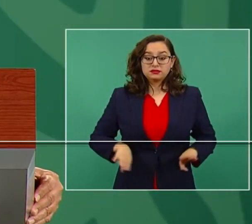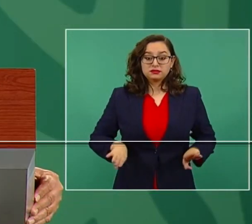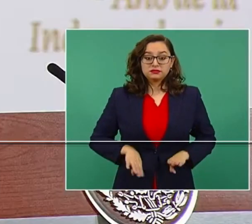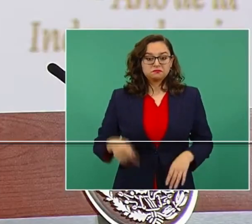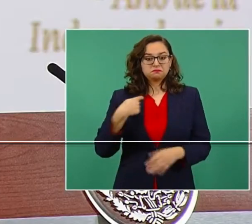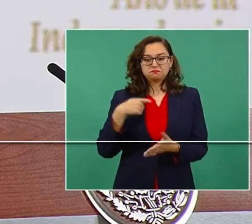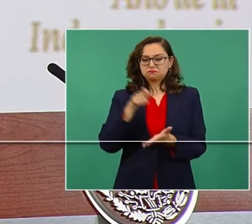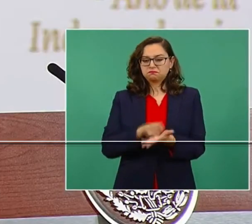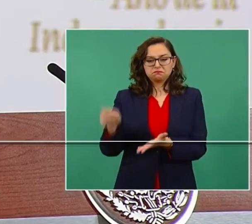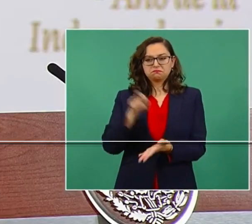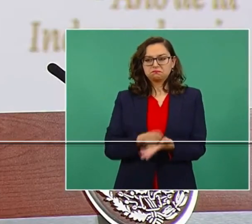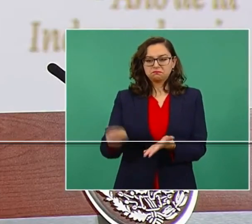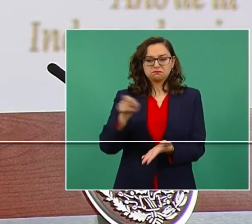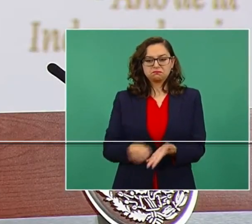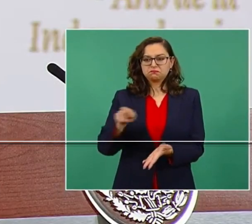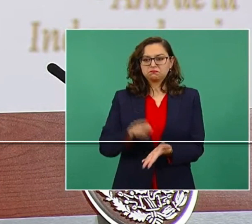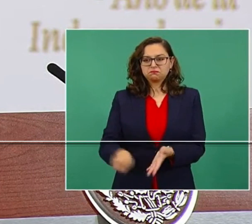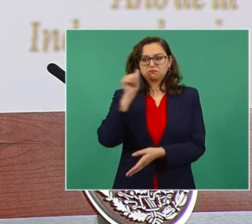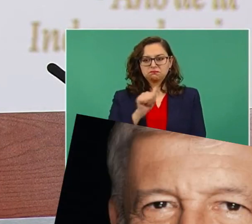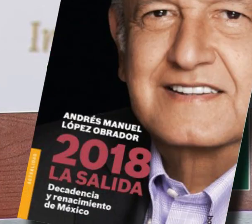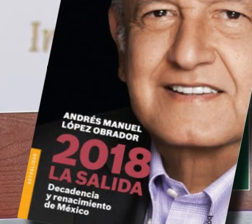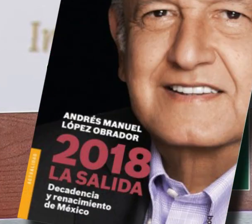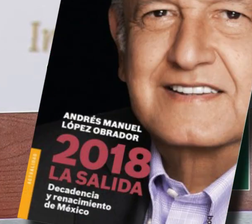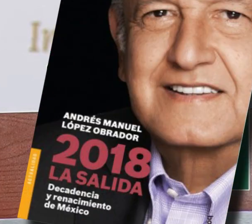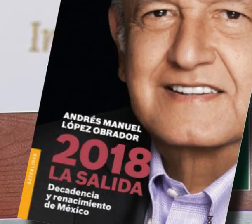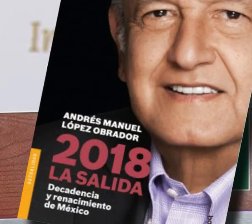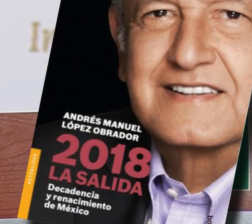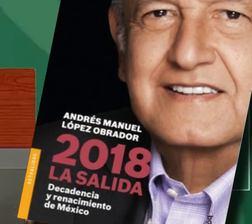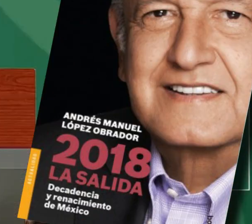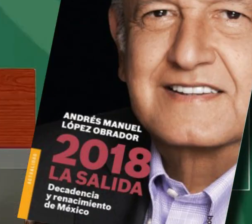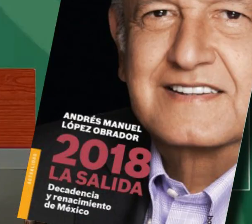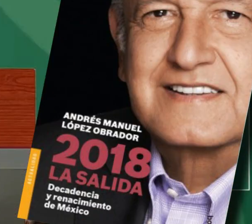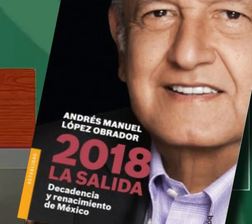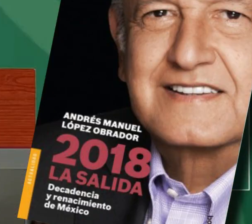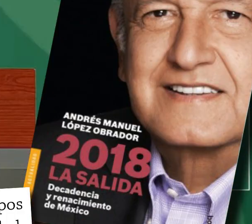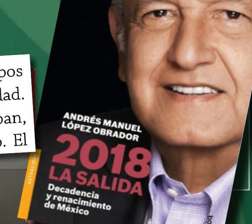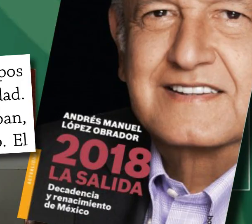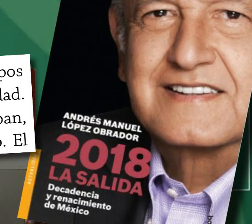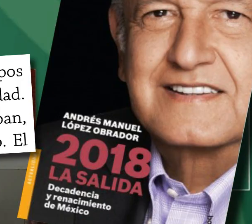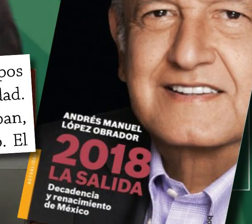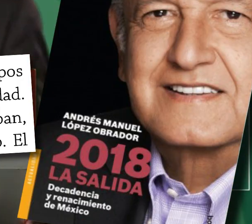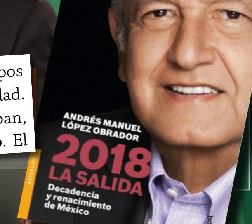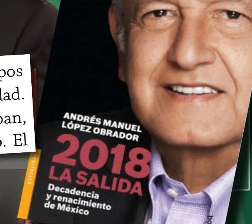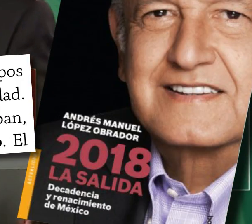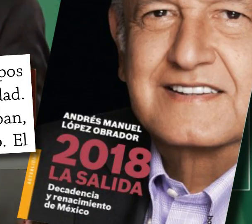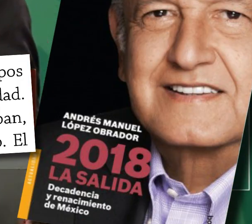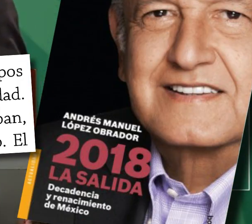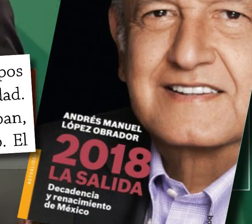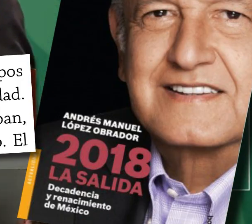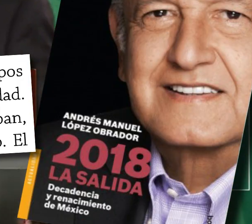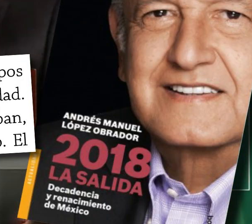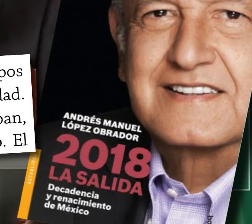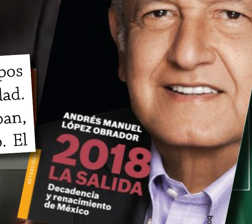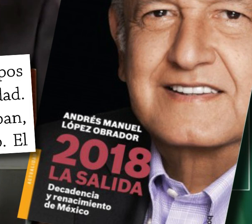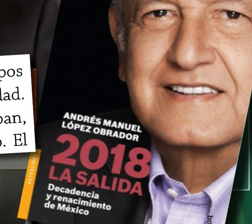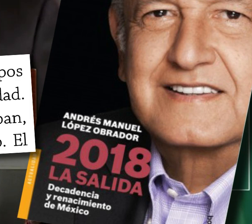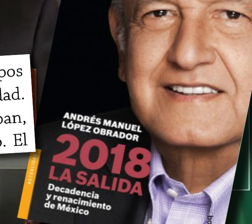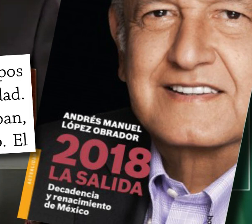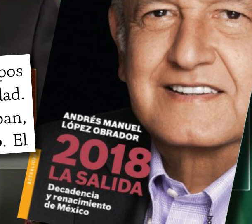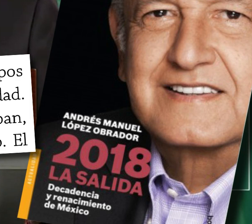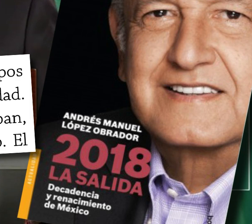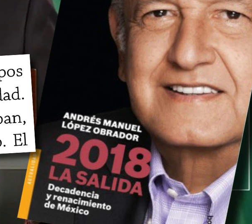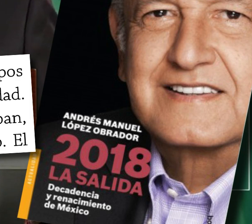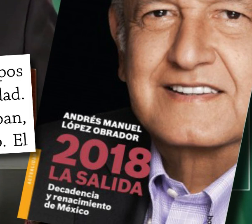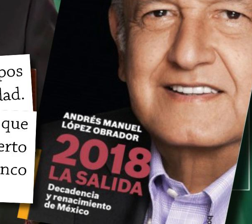siempre escribo. Mira, sobre eso hay mucho que discutir. Llevo 30 años o más escribiendo, entonces ustedes pueden saber muy bien qué pensaba